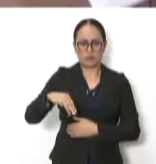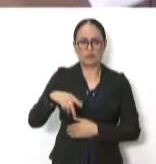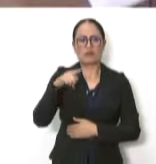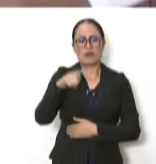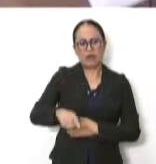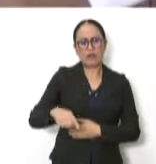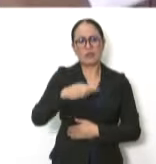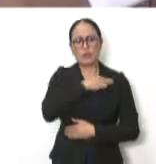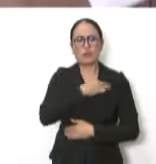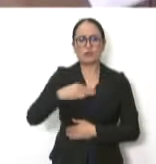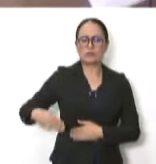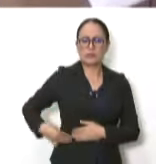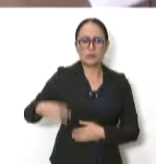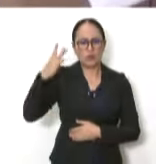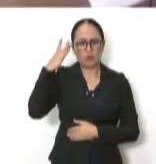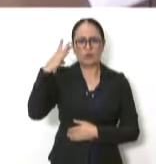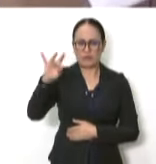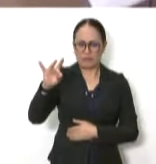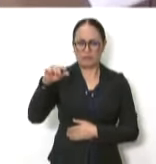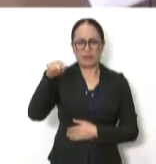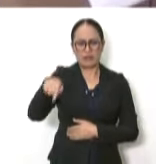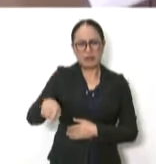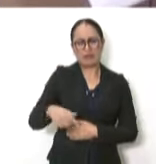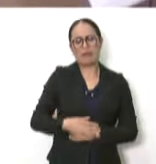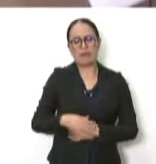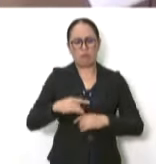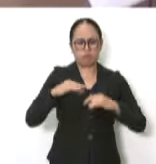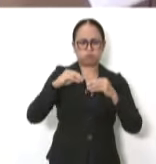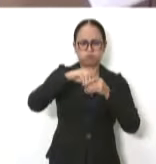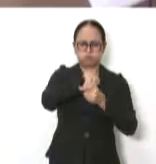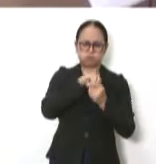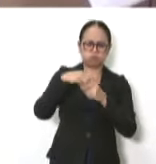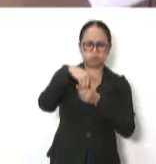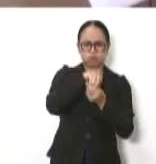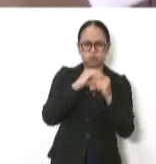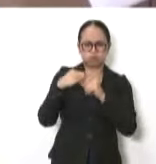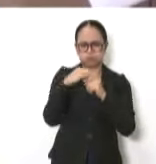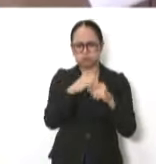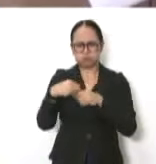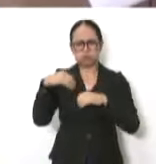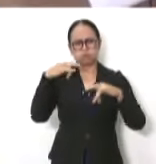de Cuernavaca, para solventar los problemas de congestión vial de la zona,